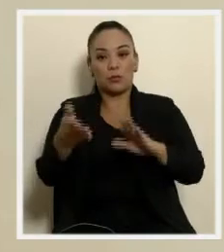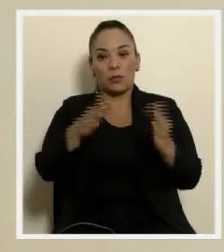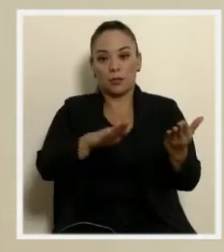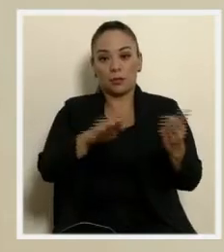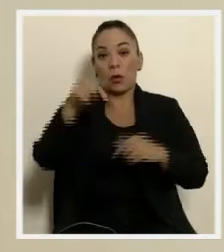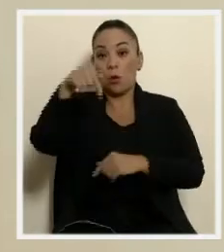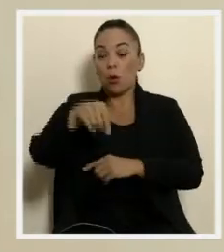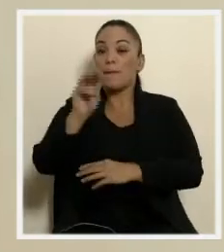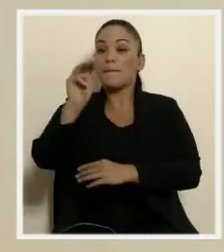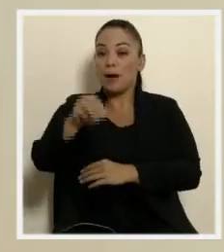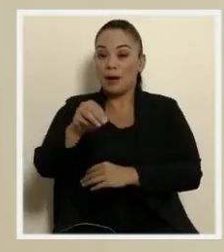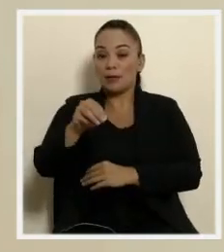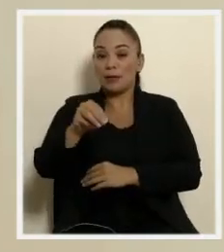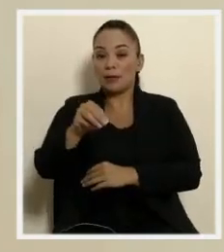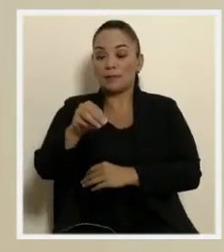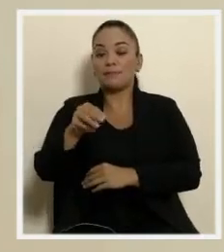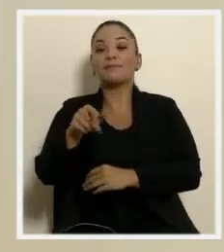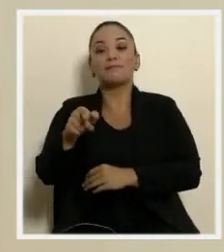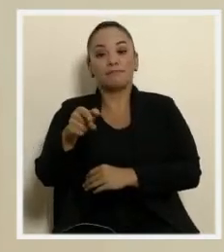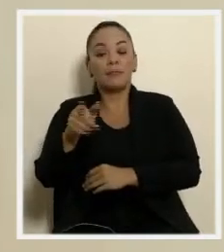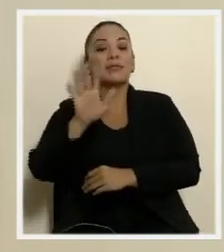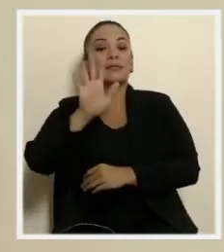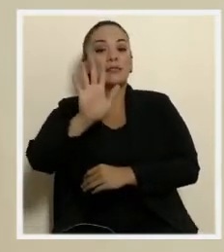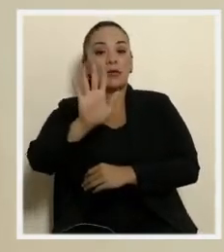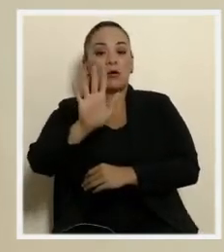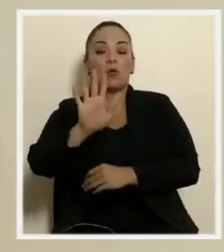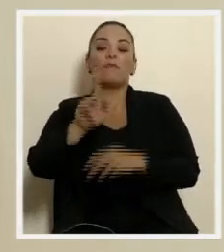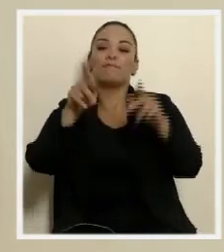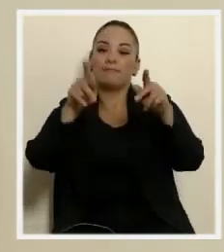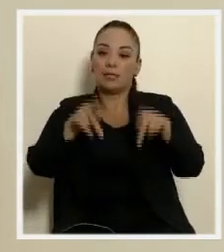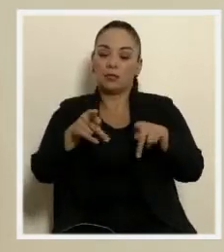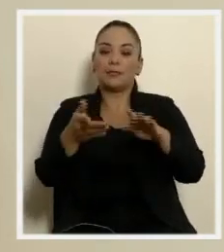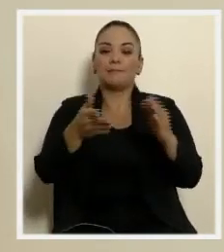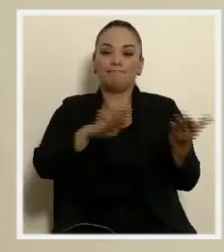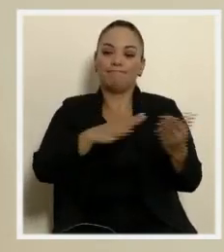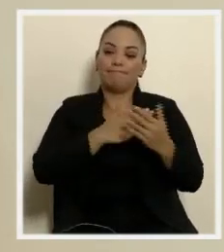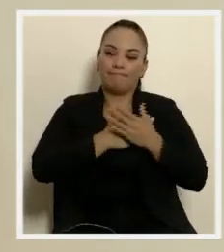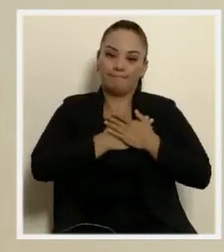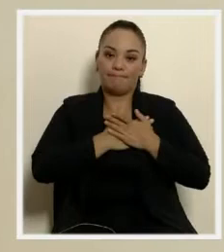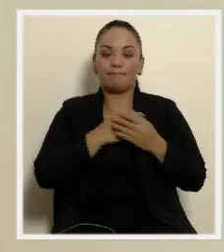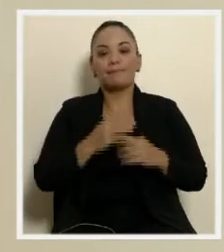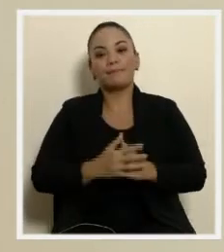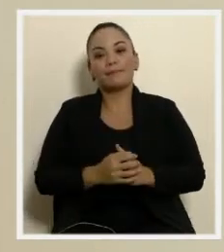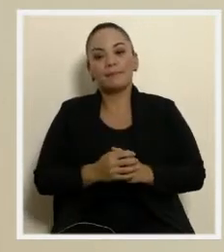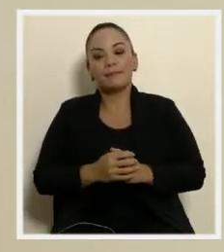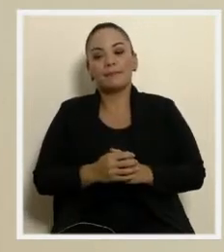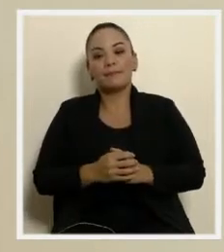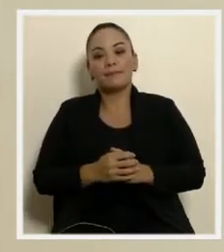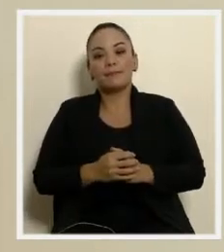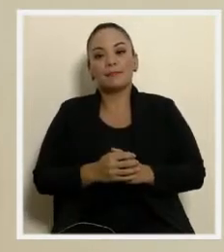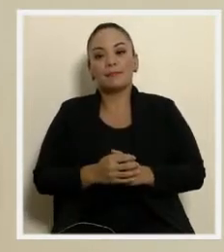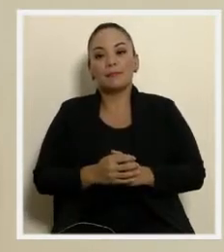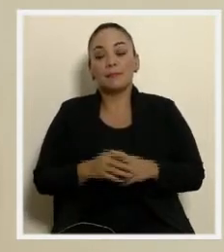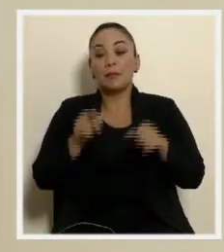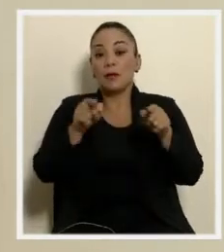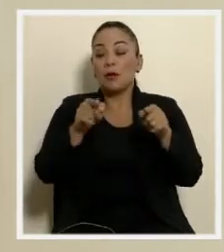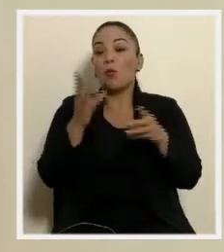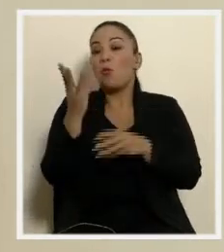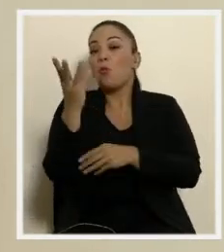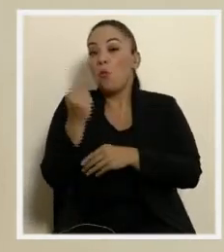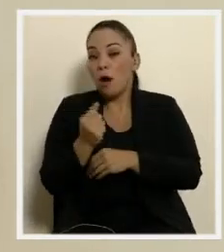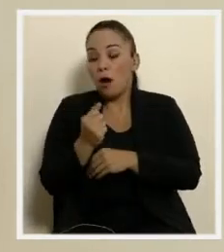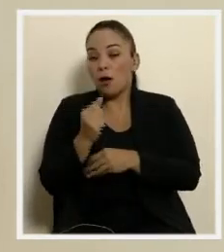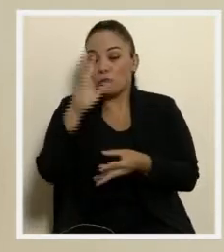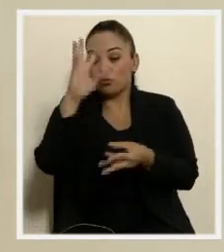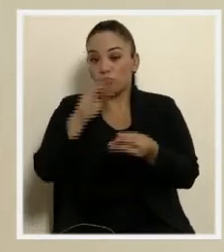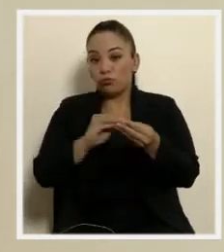hoy martes se registraron 5 lamentables fallecimientos. Llegamos así a un total